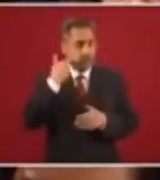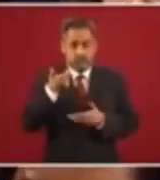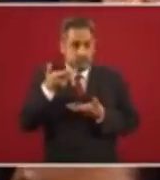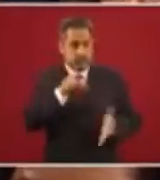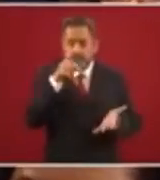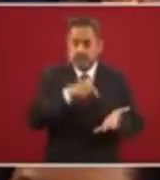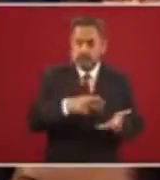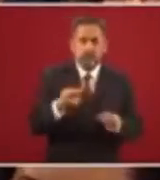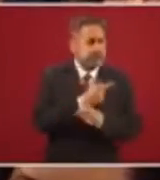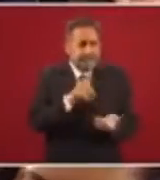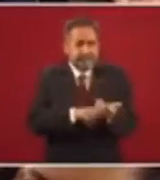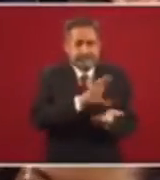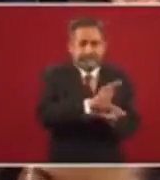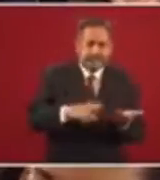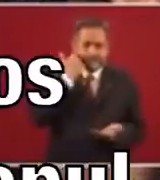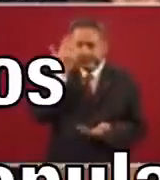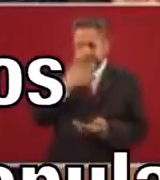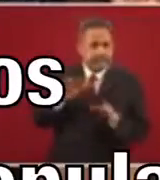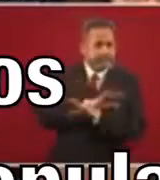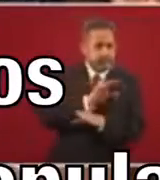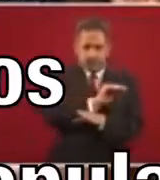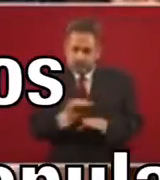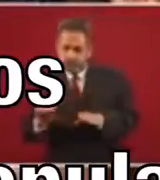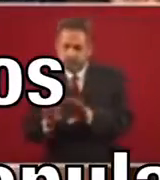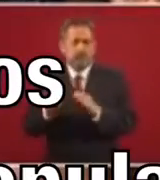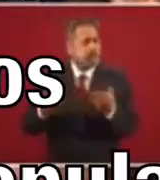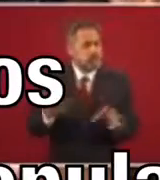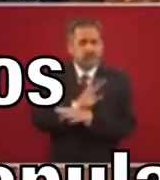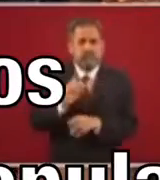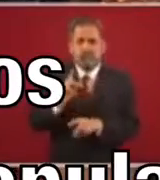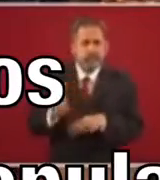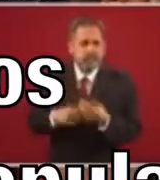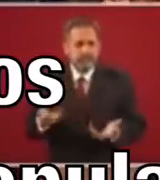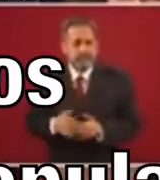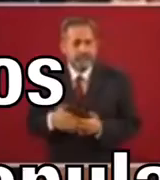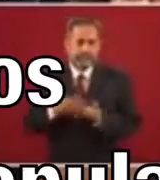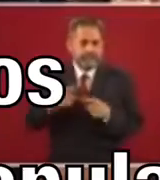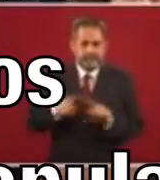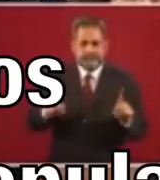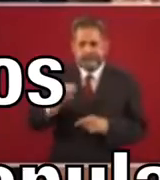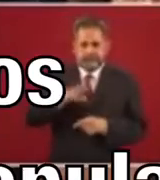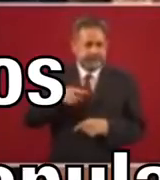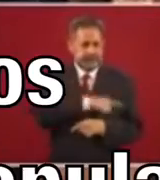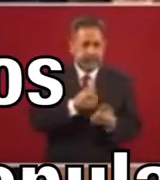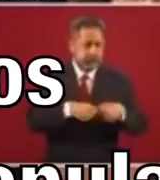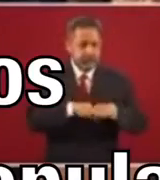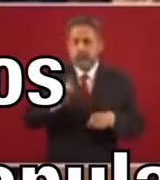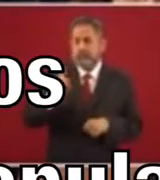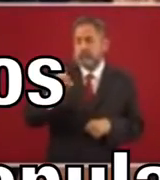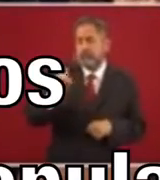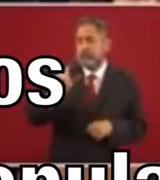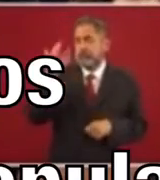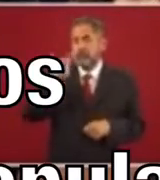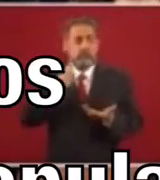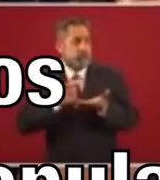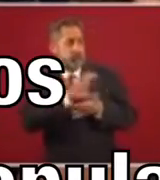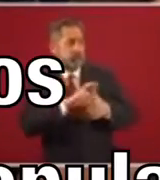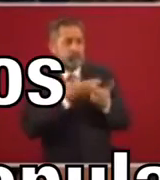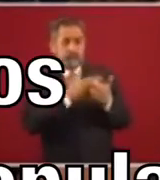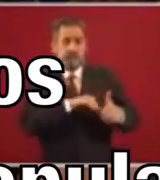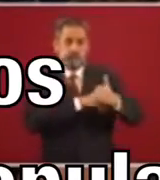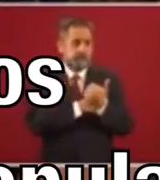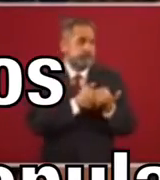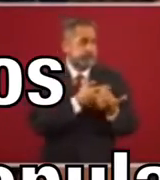¿Qué va a pasar con ese fideicomiso? A ver, ¿y qué cambios va a haber en esos fondos, ¿no? Porque ahora ya no existe el Seguro Popular. El